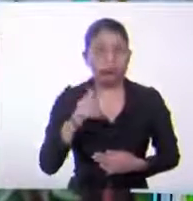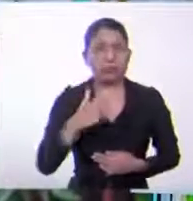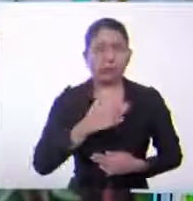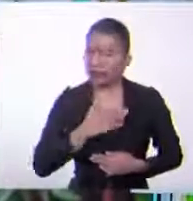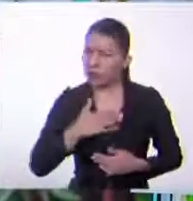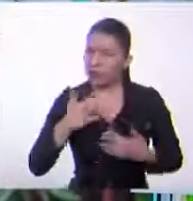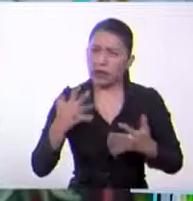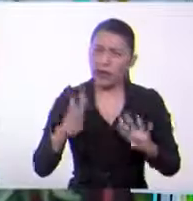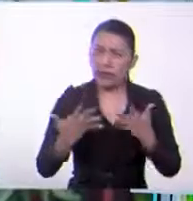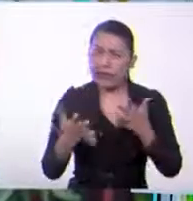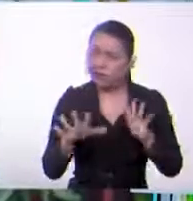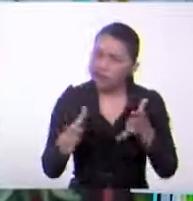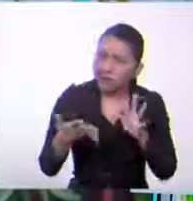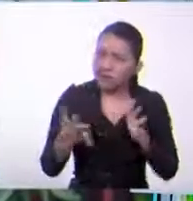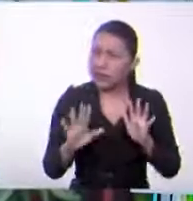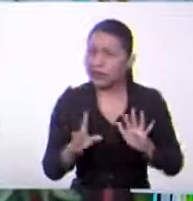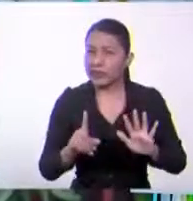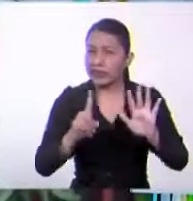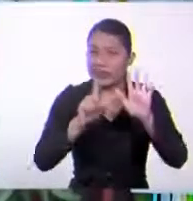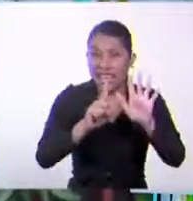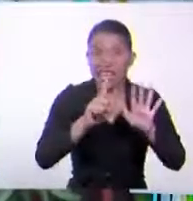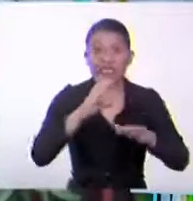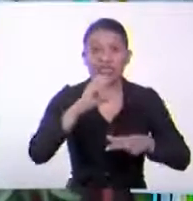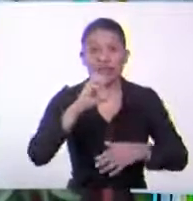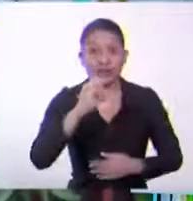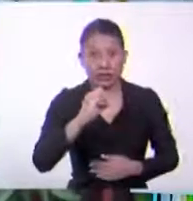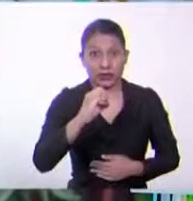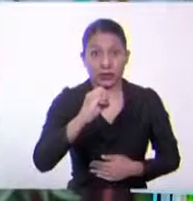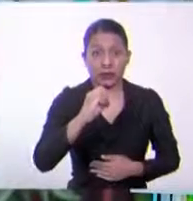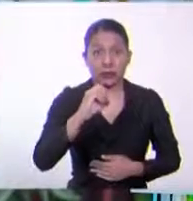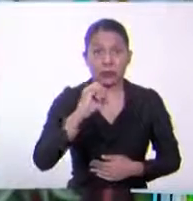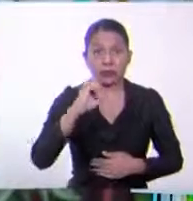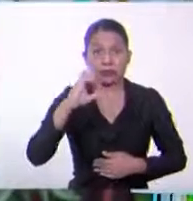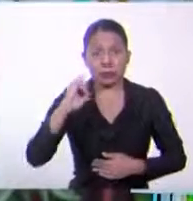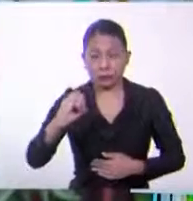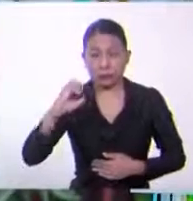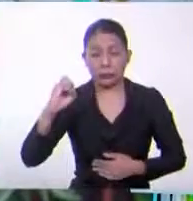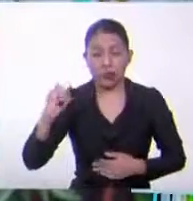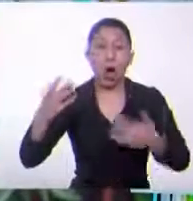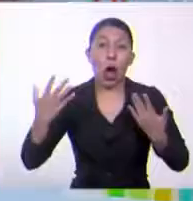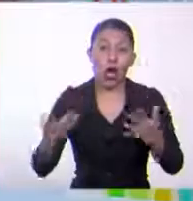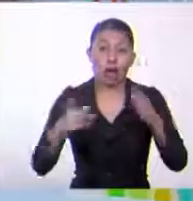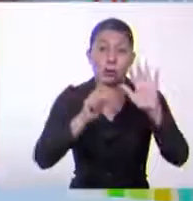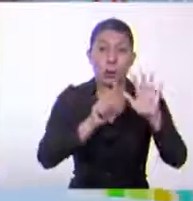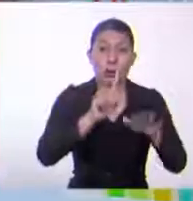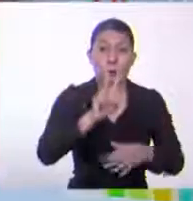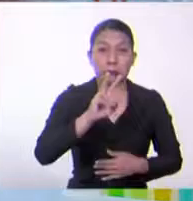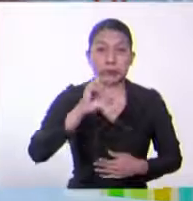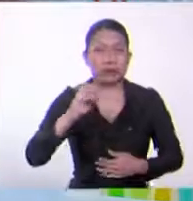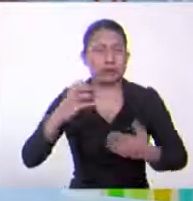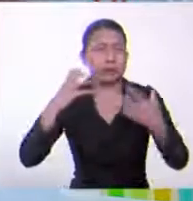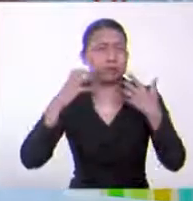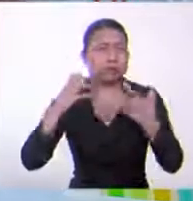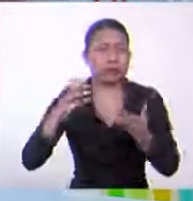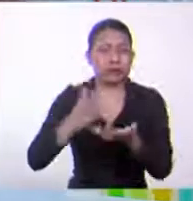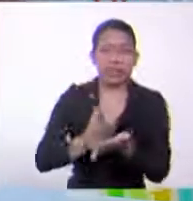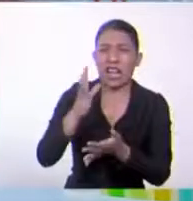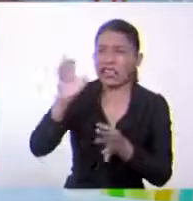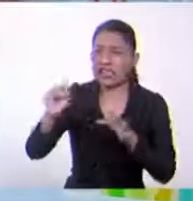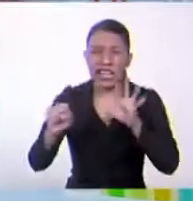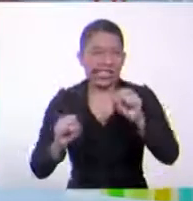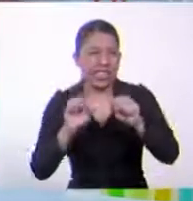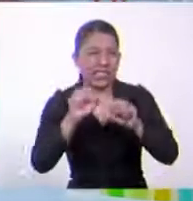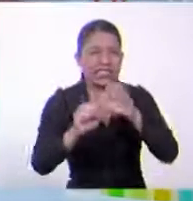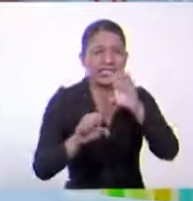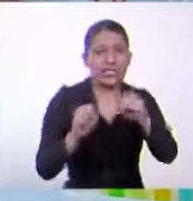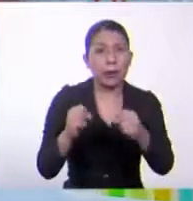de 620 especies, plantas carnívoras y 300 protocarnívoras. Y un dato más interesante es que